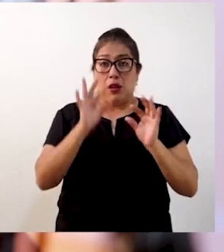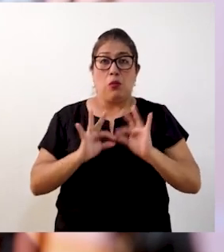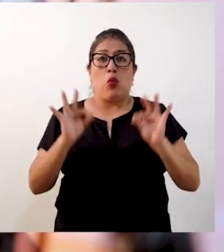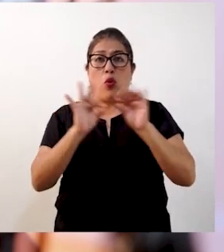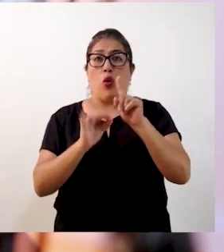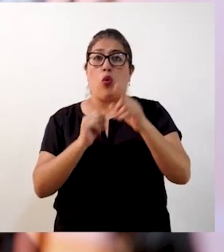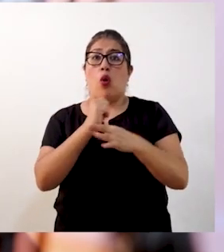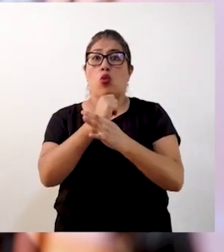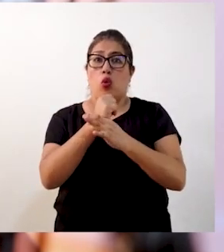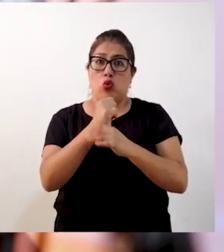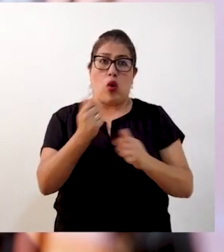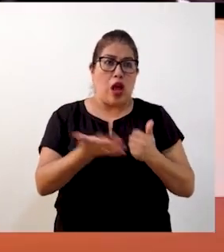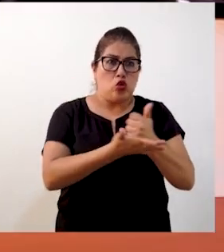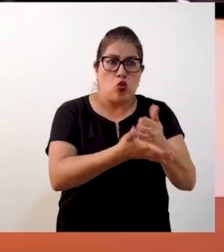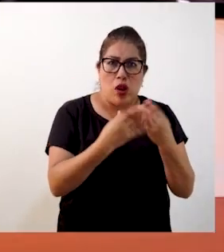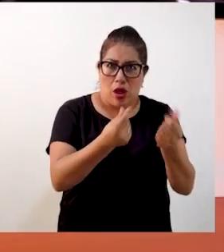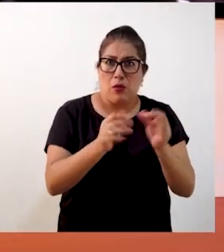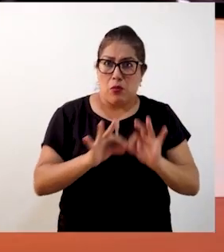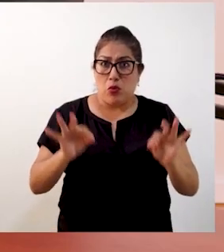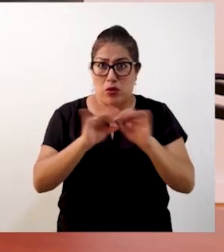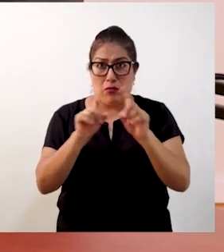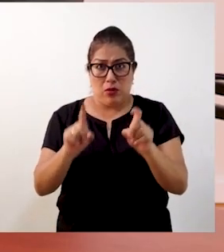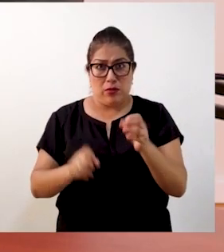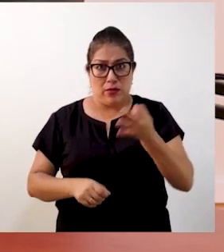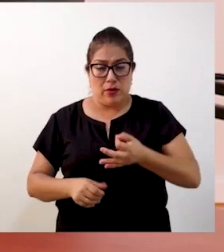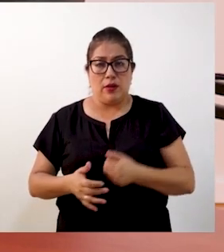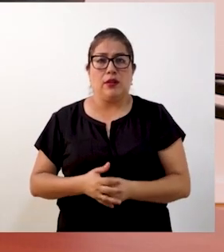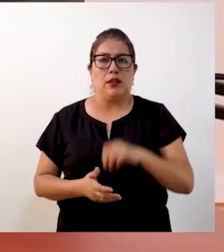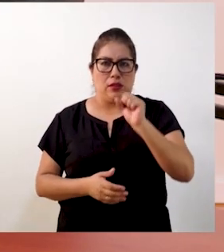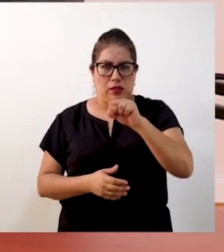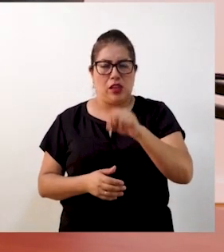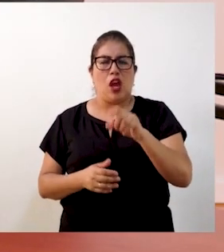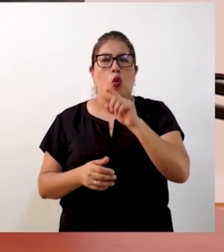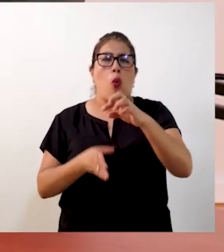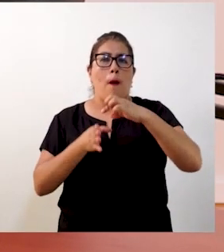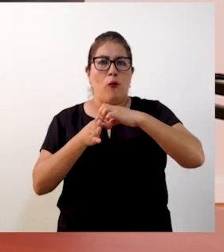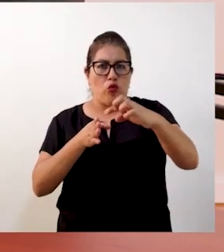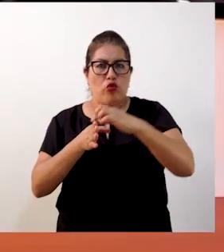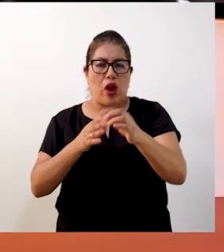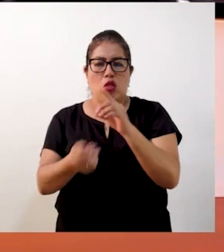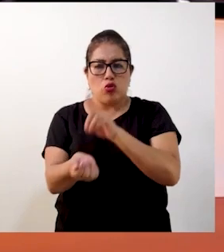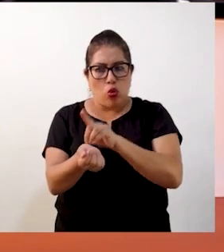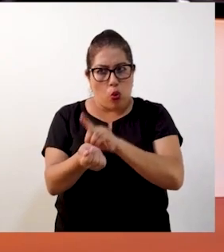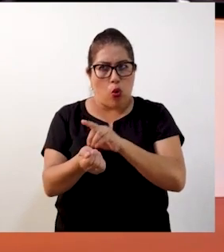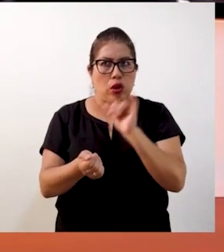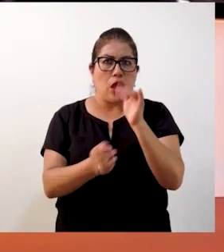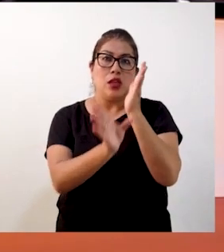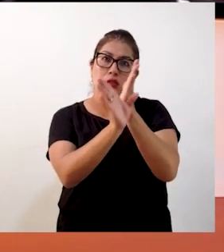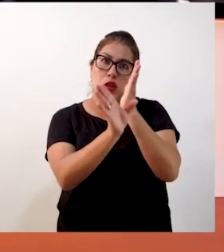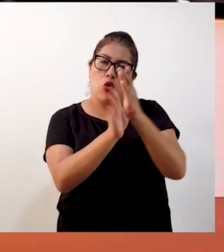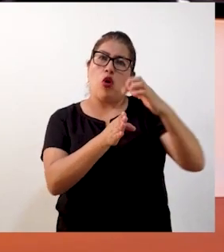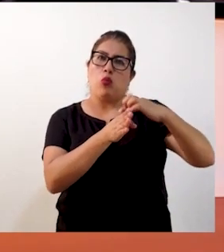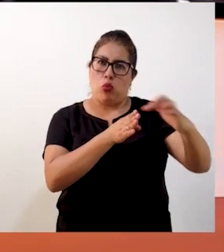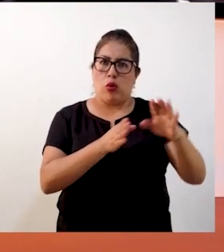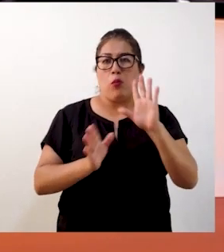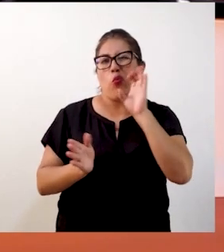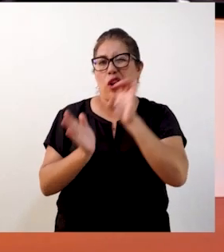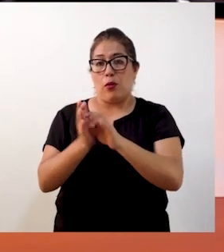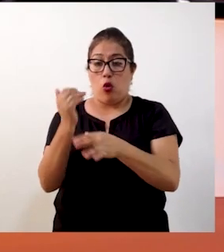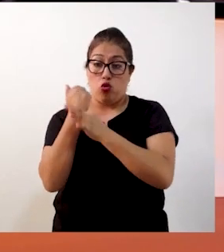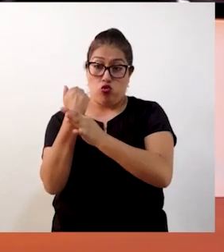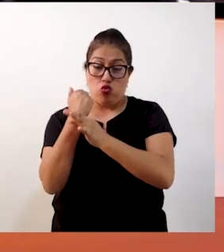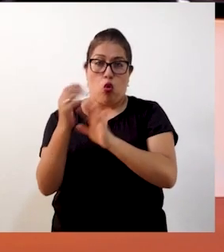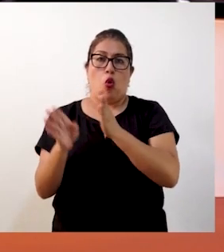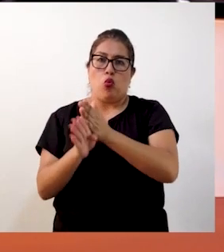la intervención de un médico en este tema. De un médico y de un profesional psicólogo. O sea, el médico da